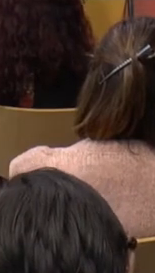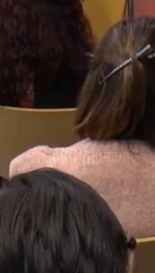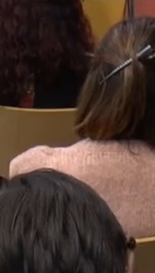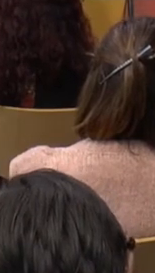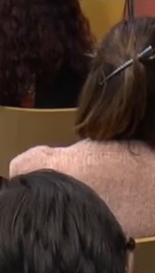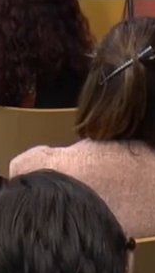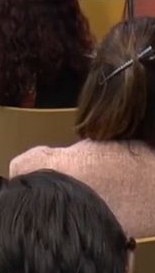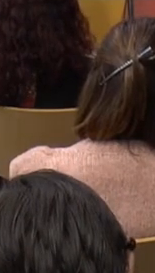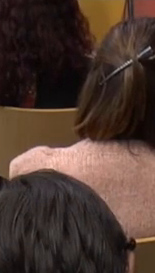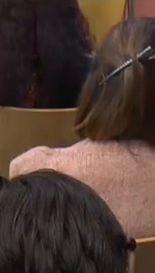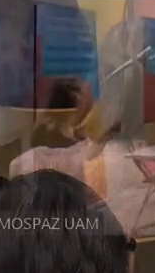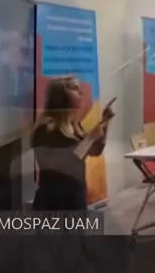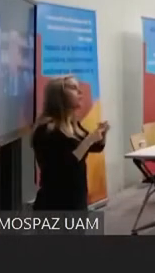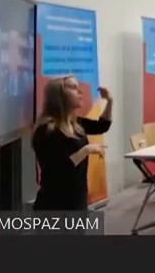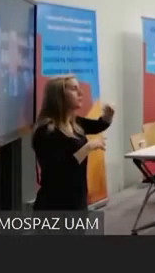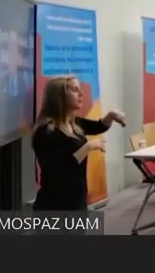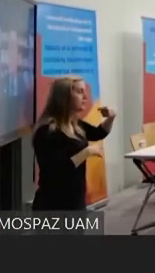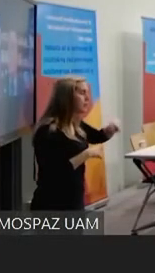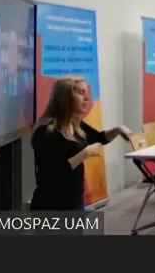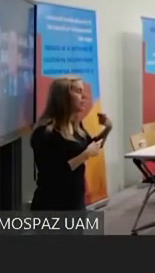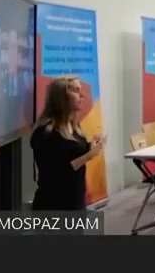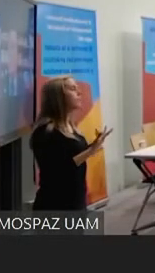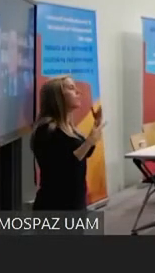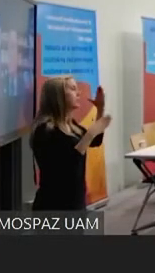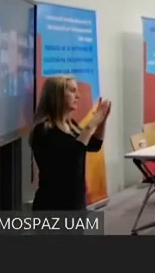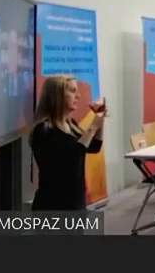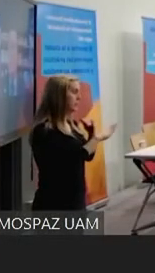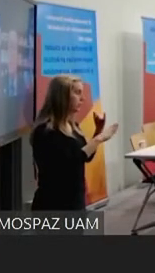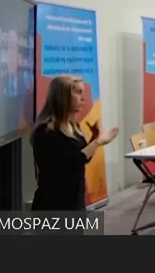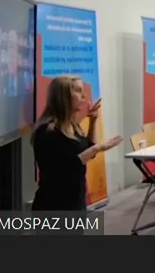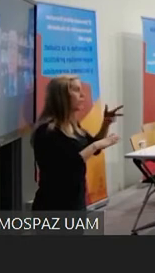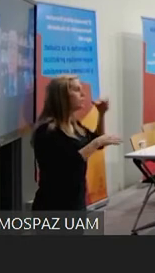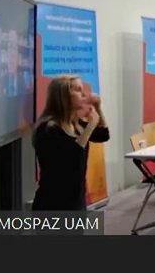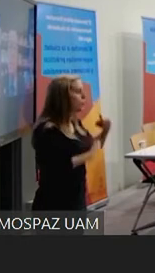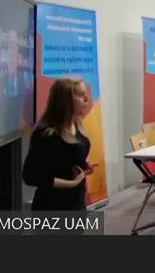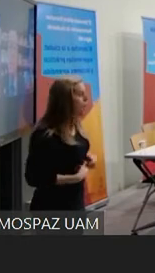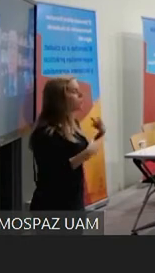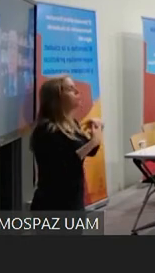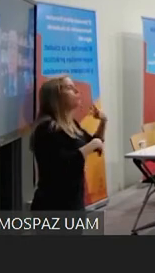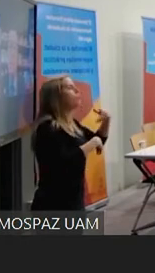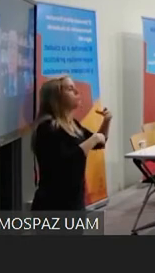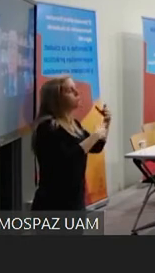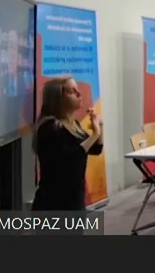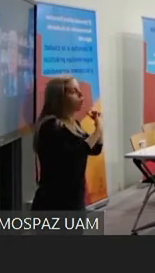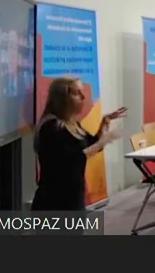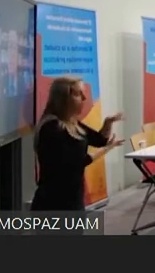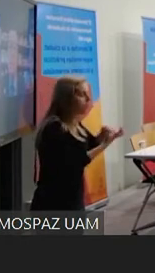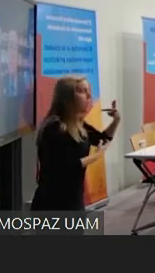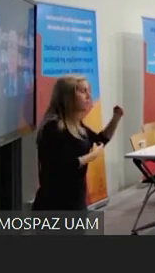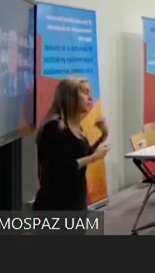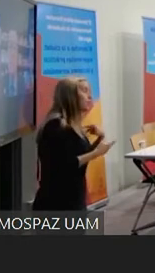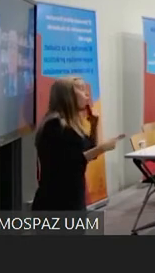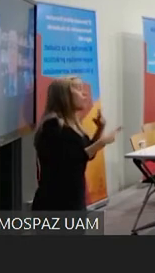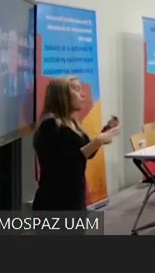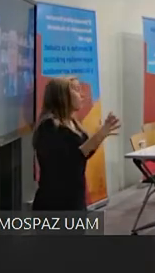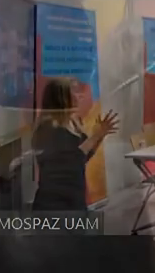Paz, presidente del Instituto de Derechos Humanos, Democracia, Cultura de Paz y No Violencia, Demos Paz, es un nombre